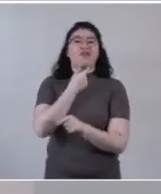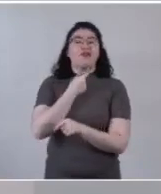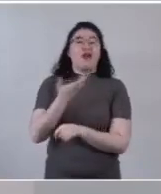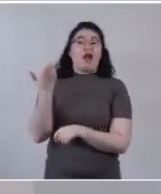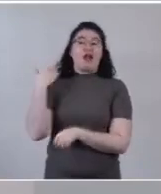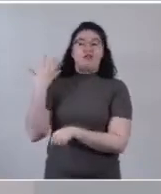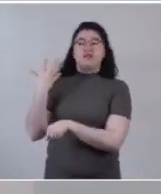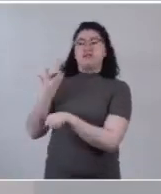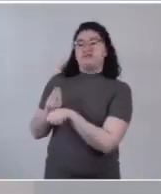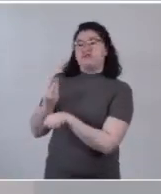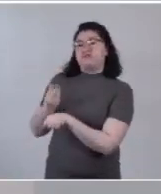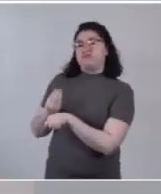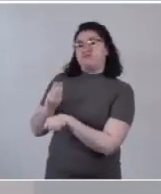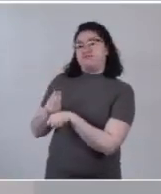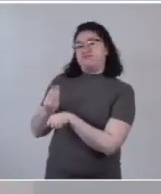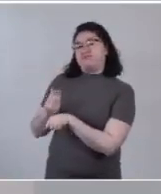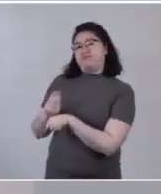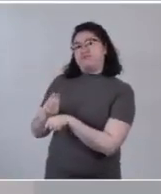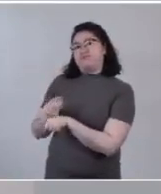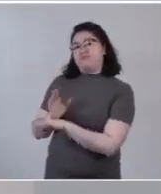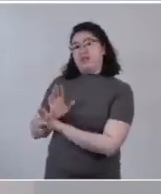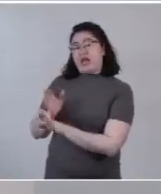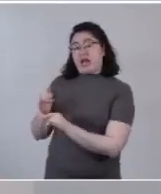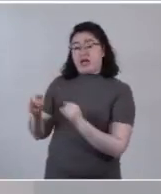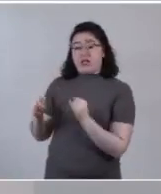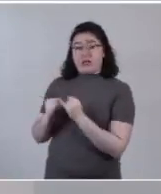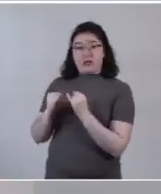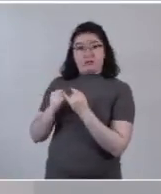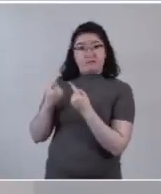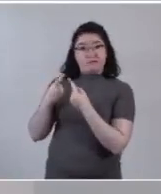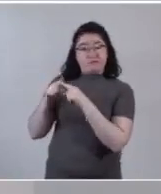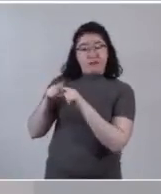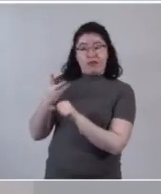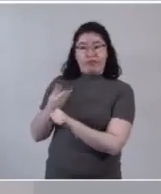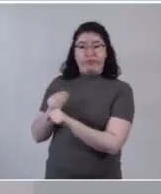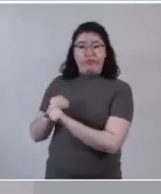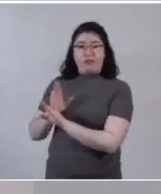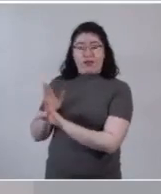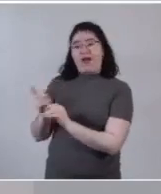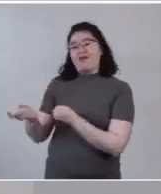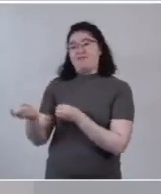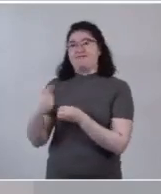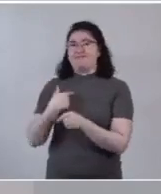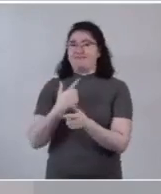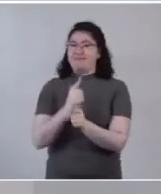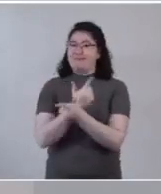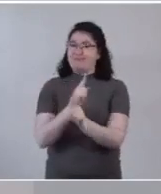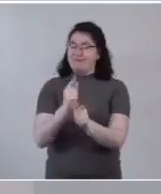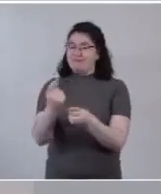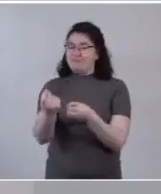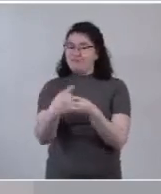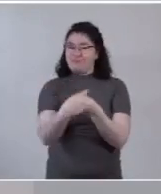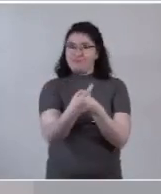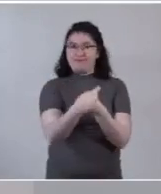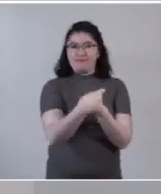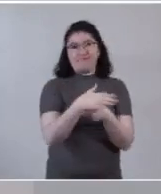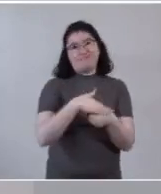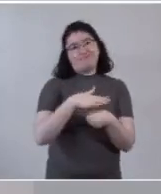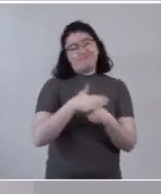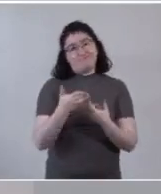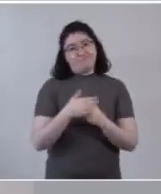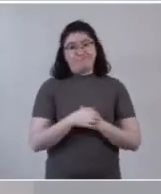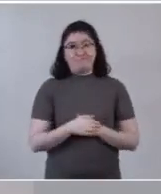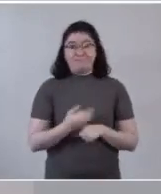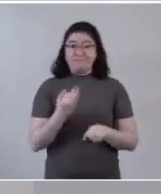hace algún tiempo de distintas instituciones y eso permite que se vayan incorporando. Entonces, es la